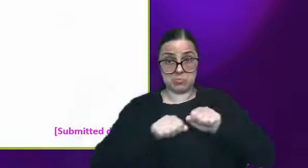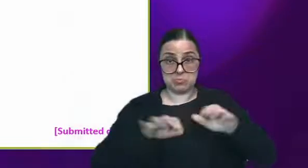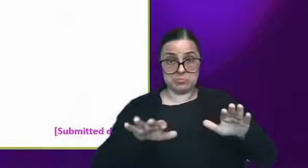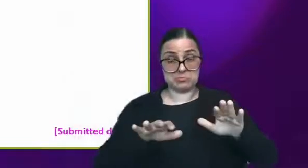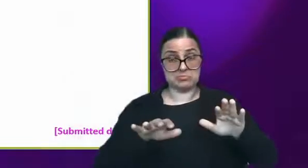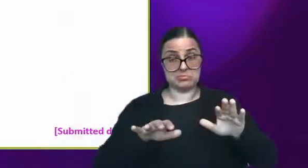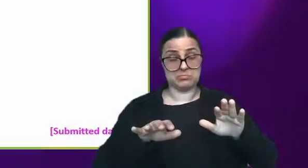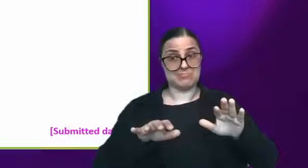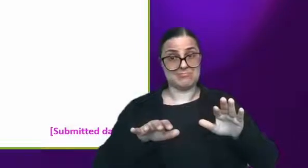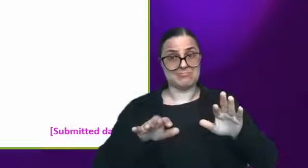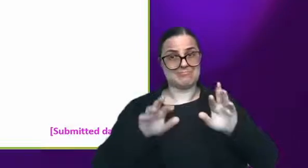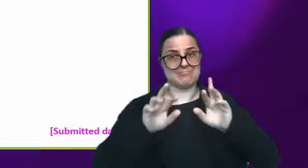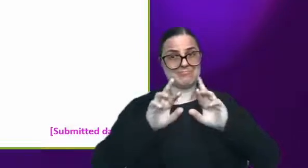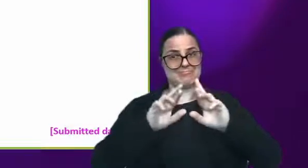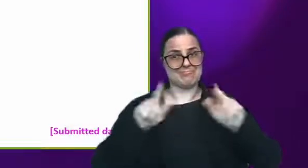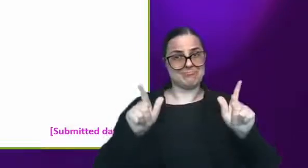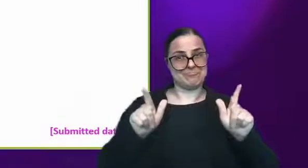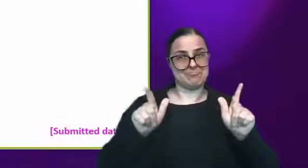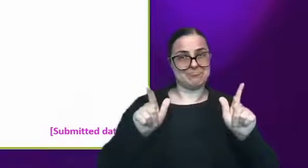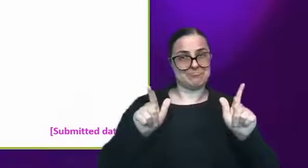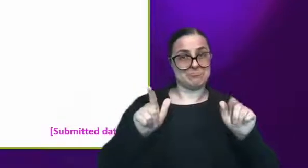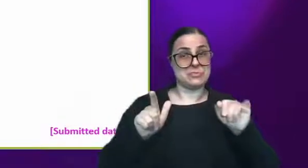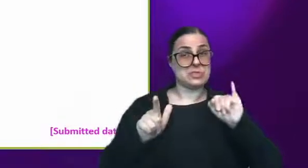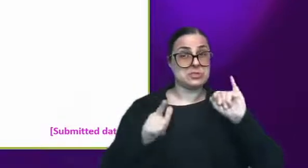que se resecan.